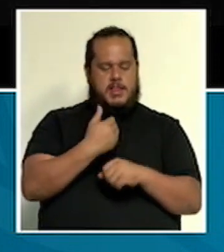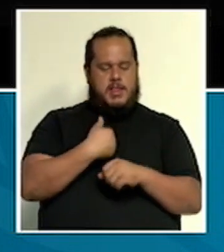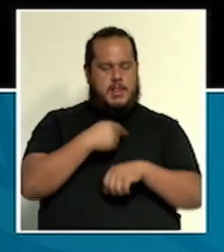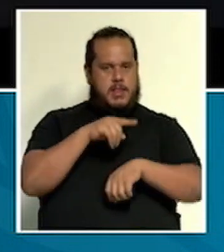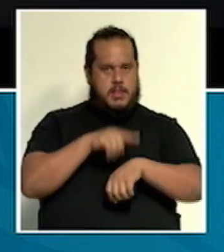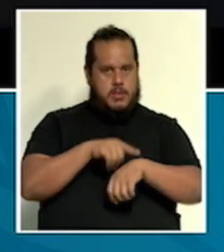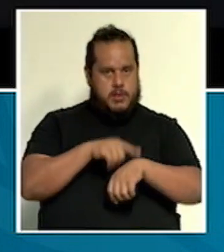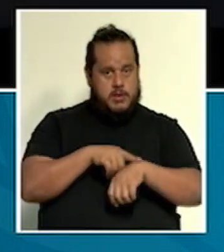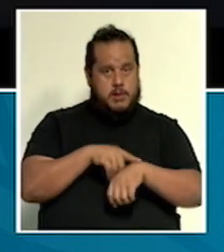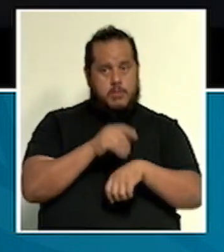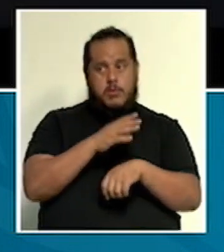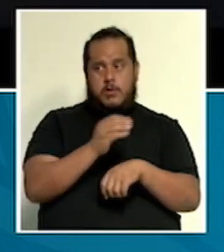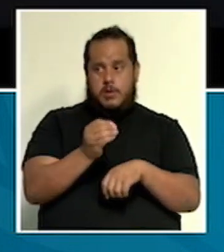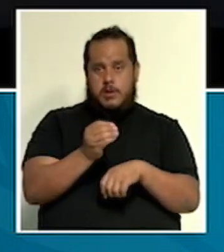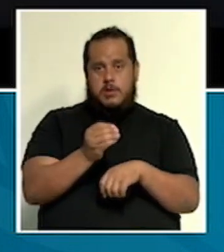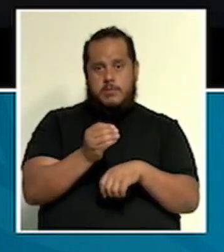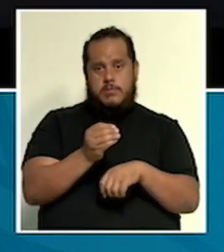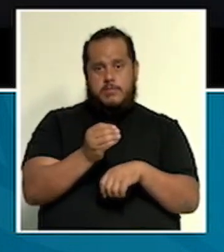tiempo y